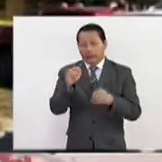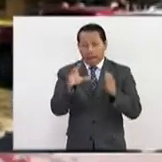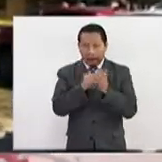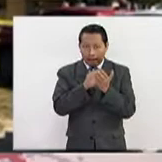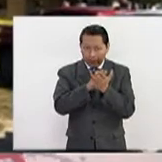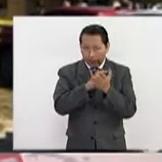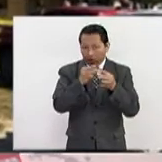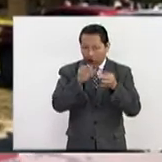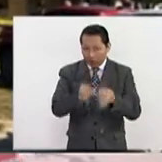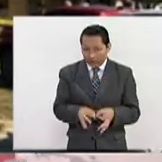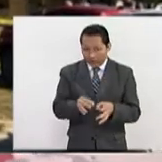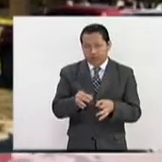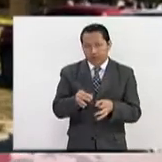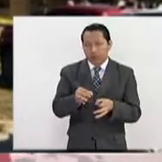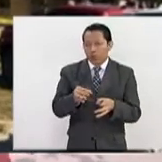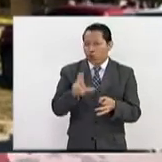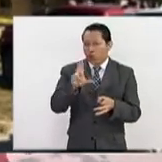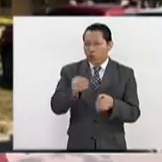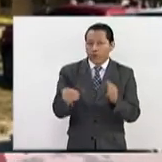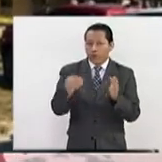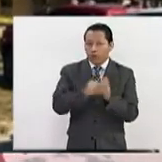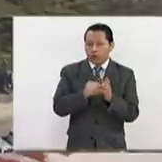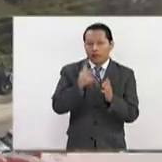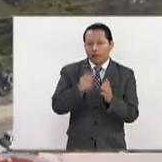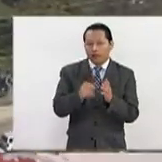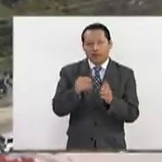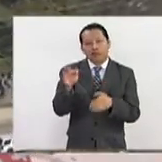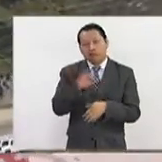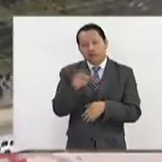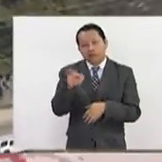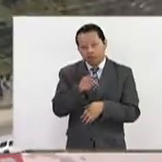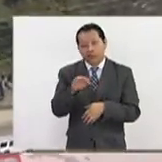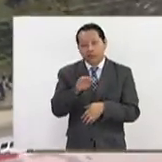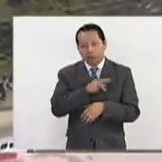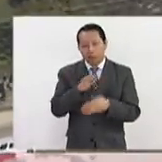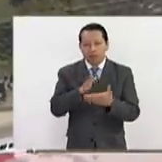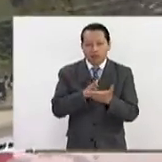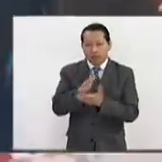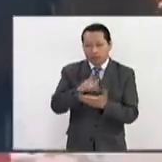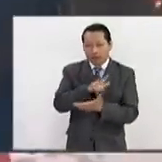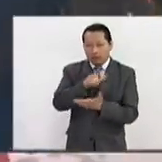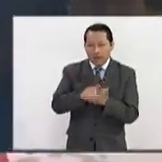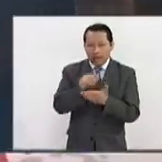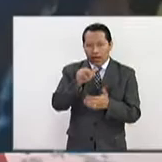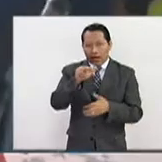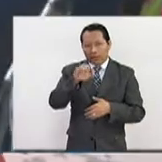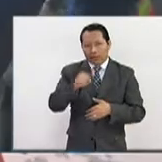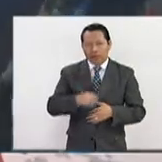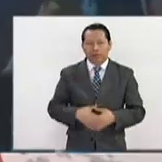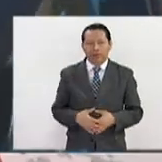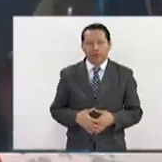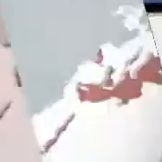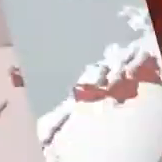registro oficial de la fuerza pública, lo que hubiera bloqueado su acceso legal a las armas.